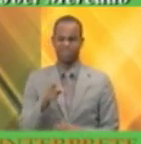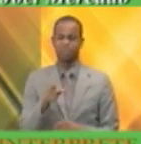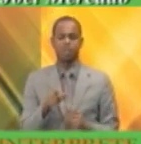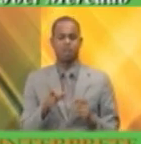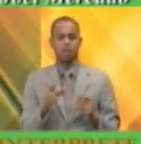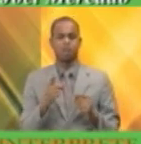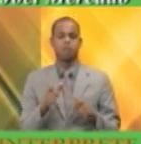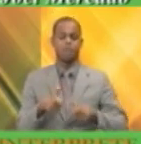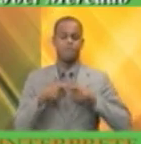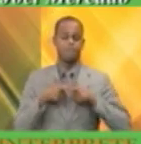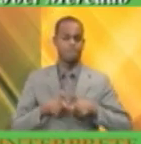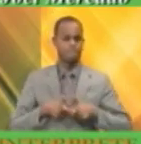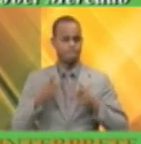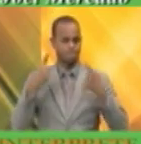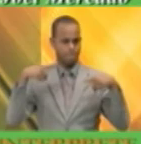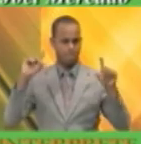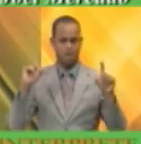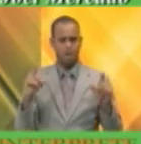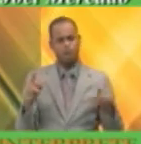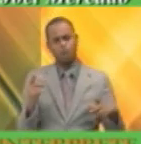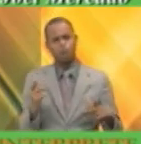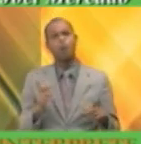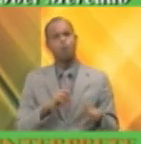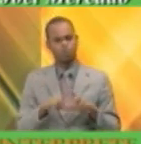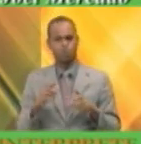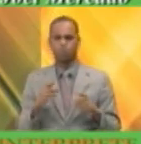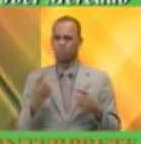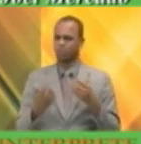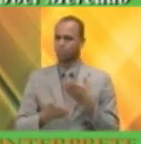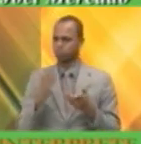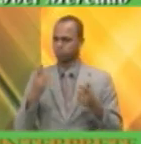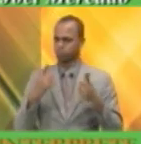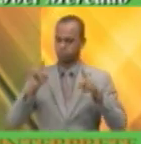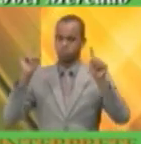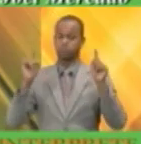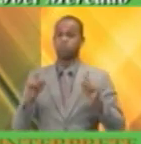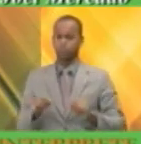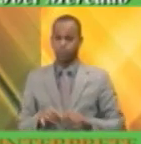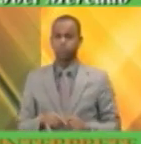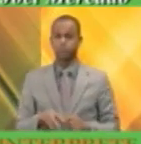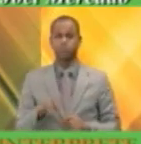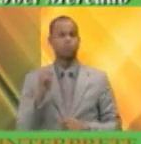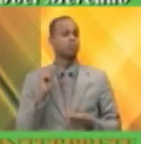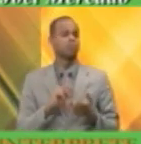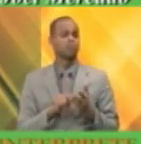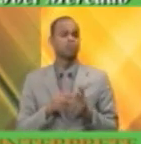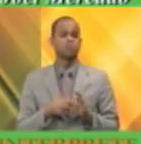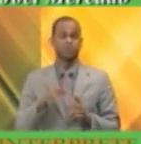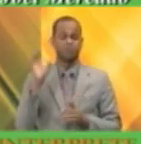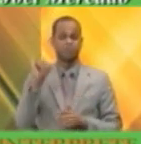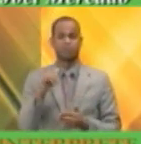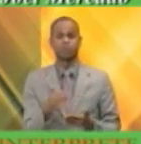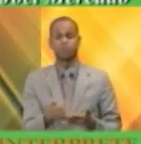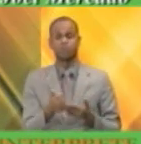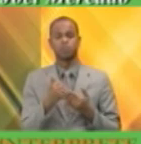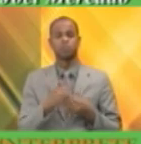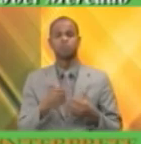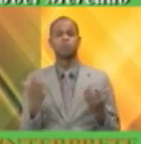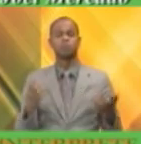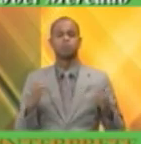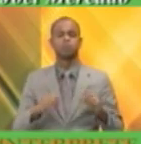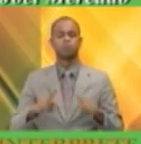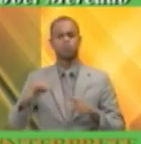buen puntaje alcanzando una marca B. Eso es lo importante. Y evidentemente que eso nos brinda la oportunidad